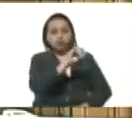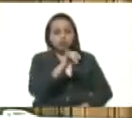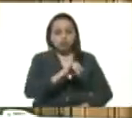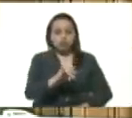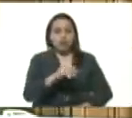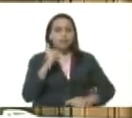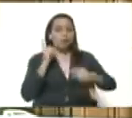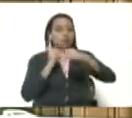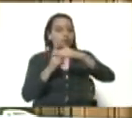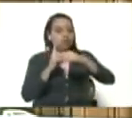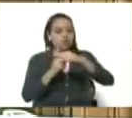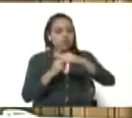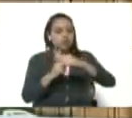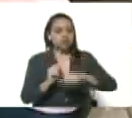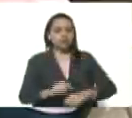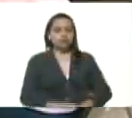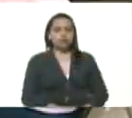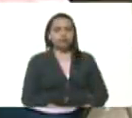Confirmados.